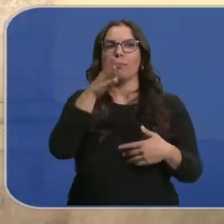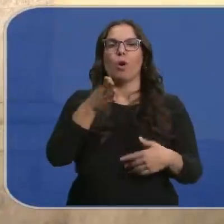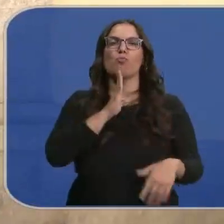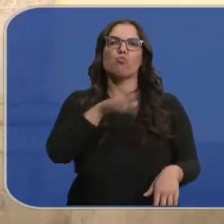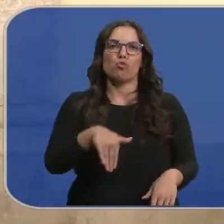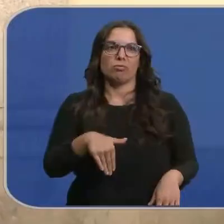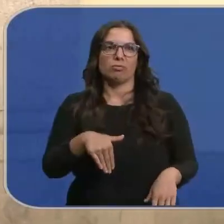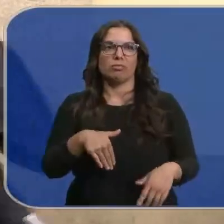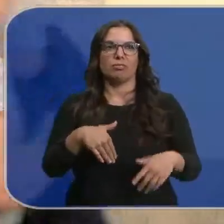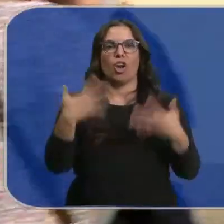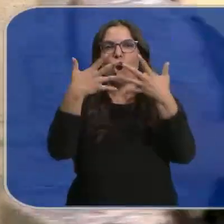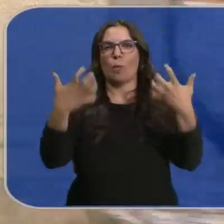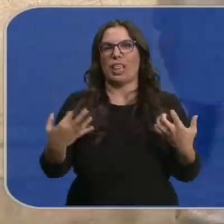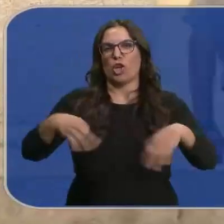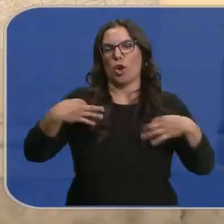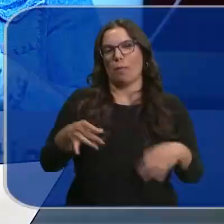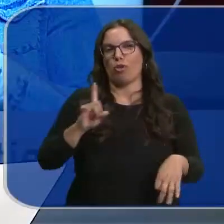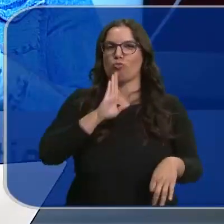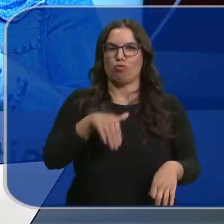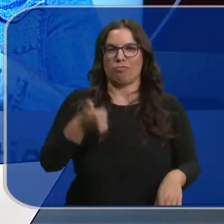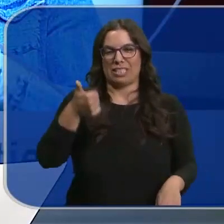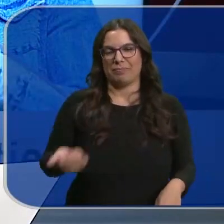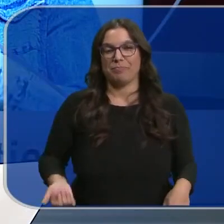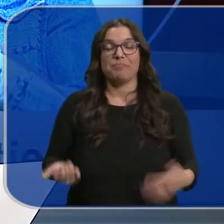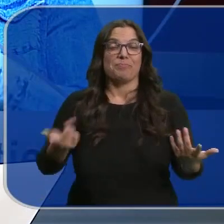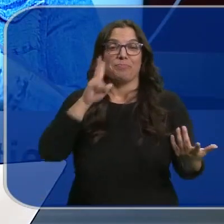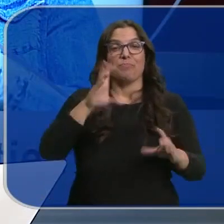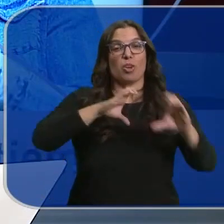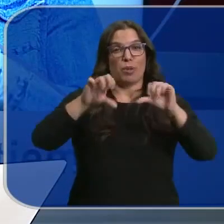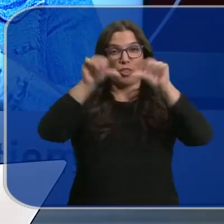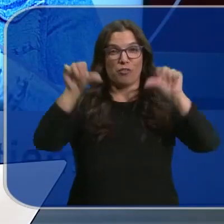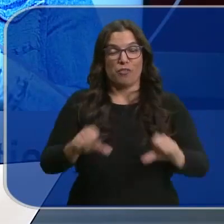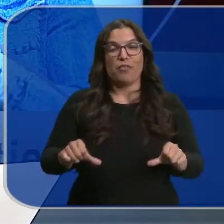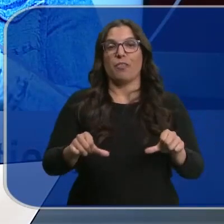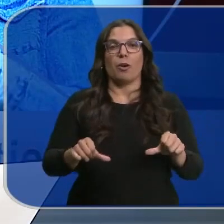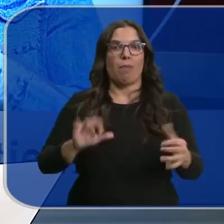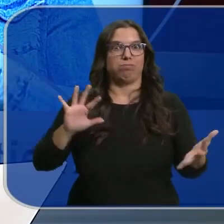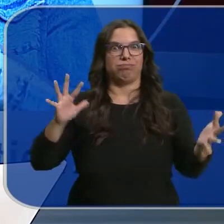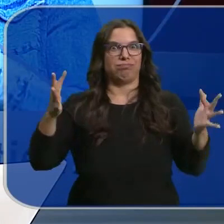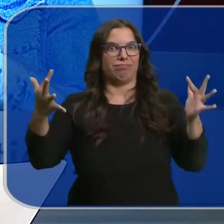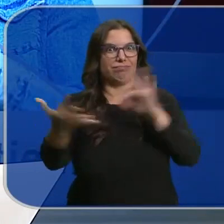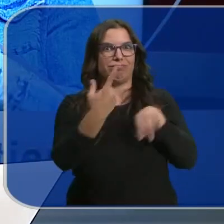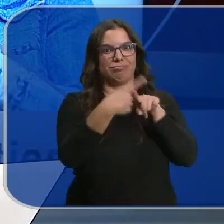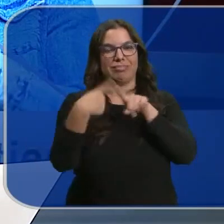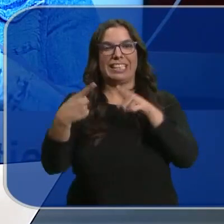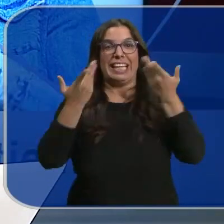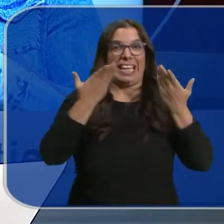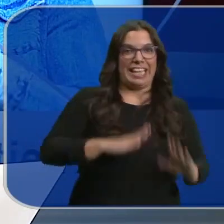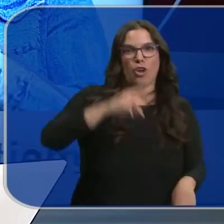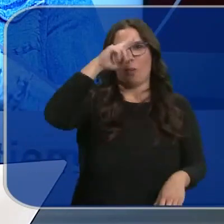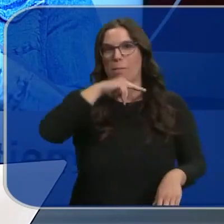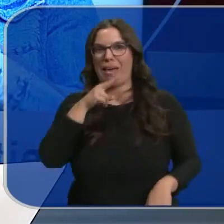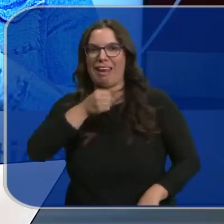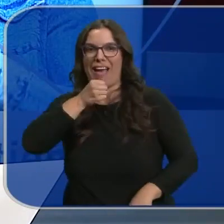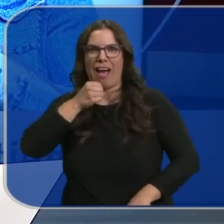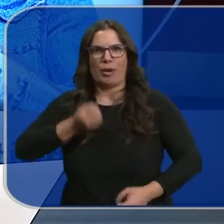molan más que las conversaciones normales. Ya lo ven, la comunicación no deja de evolucionar. Hijos, padres y abuelos